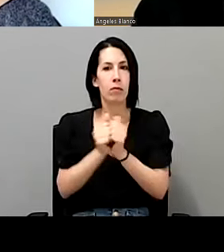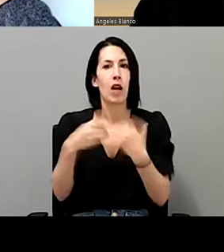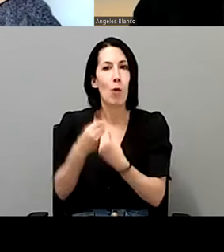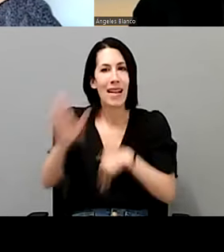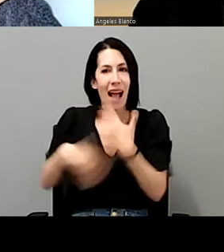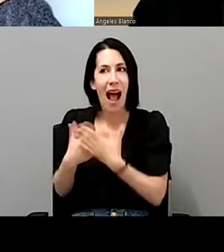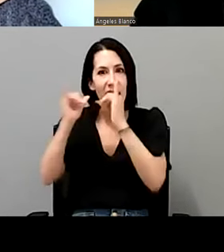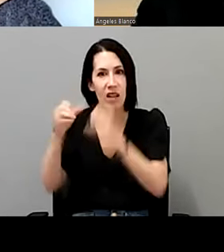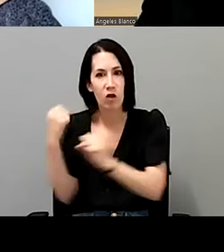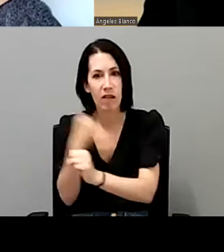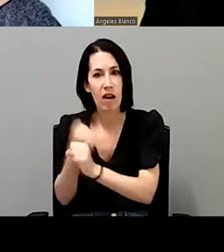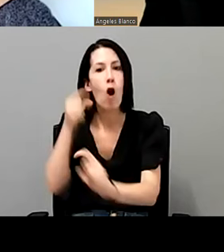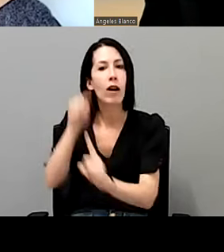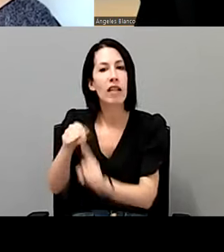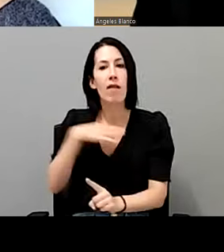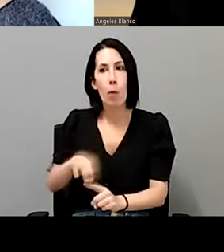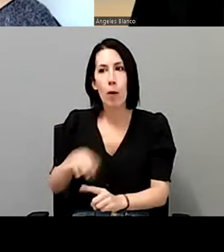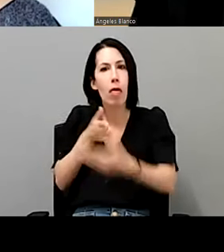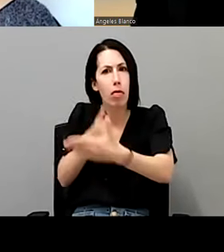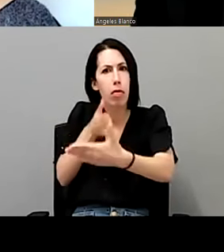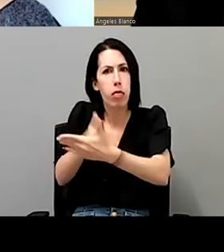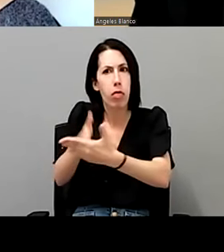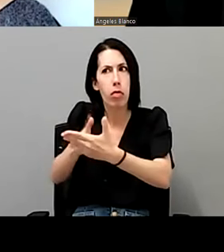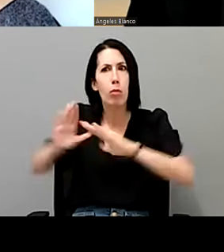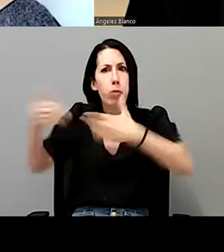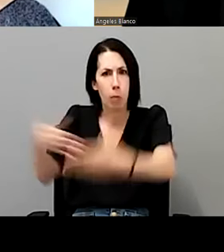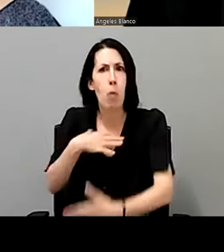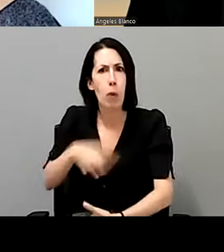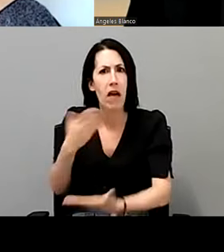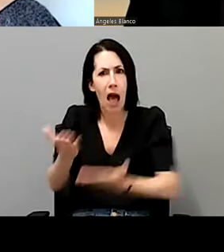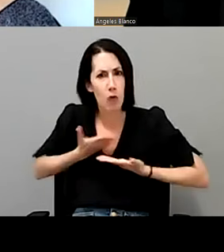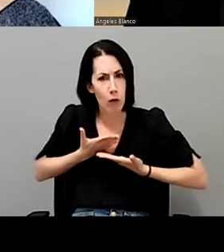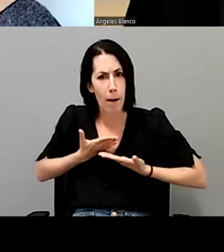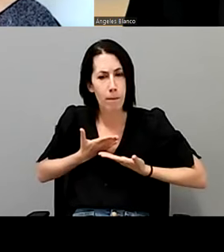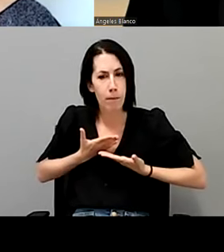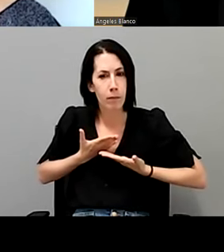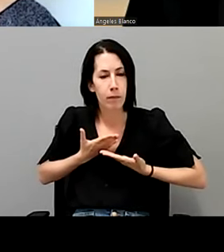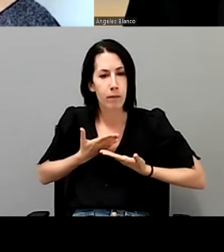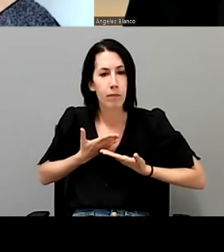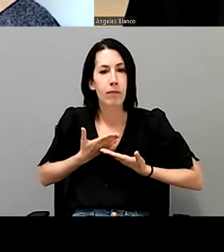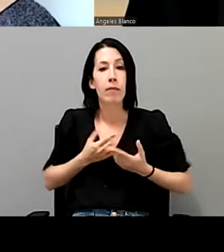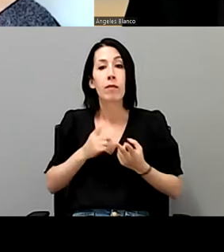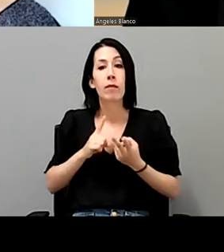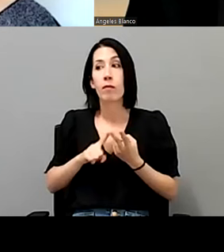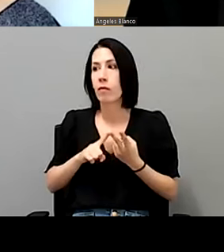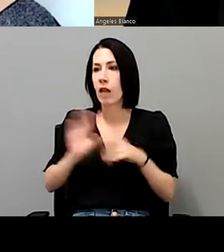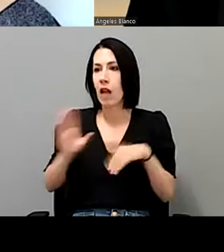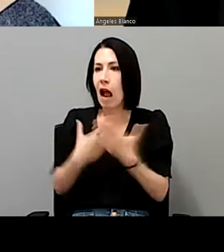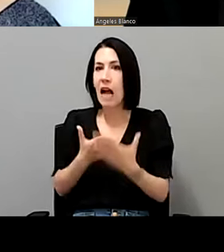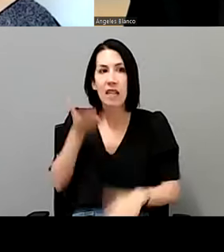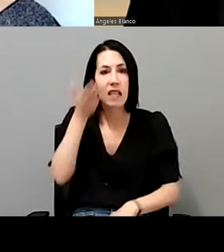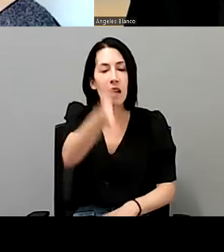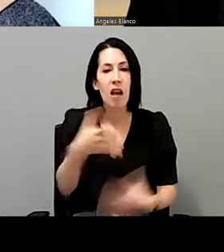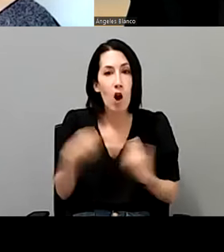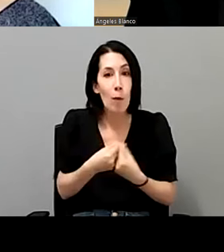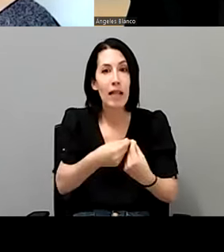poder superar la barrera arquitectónica. Me acompaña a los servicios de